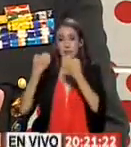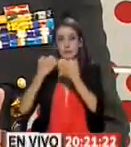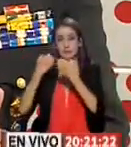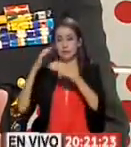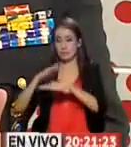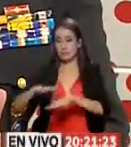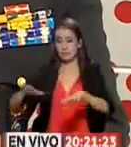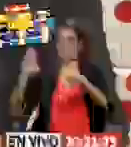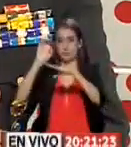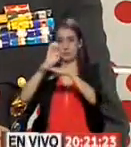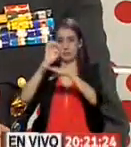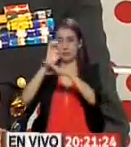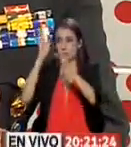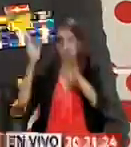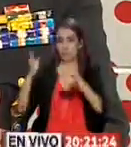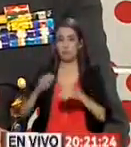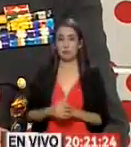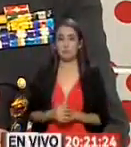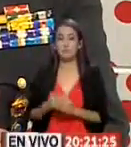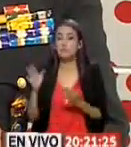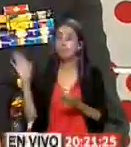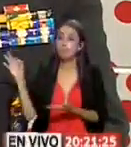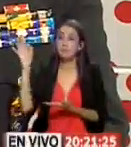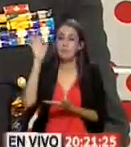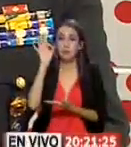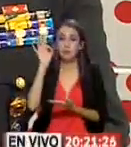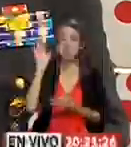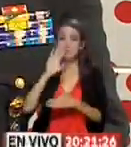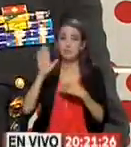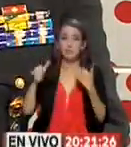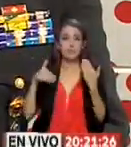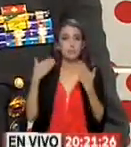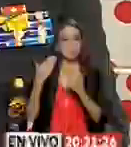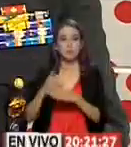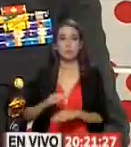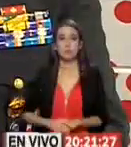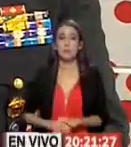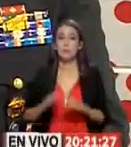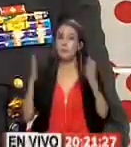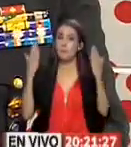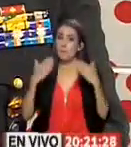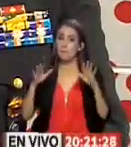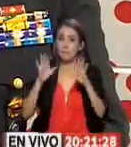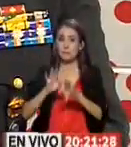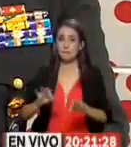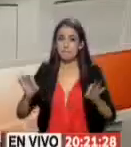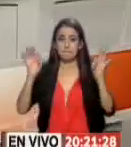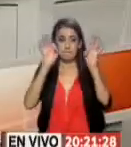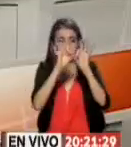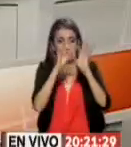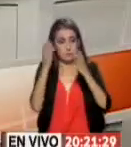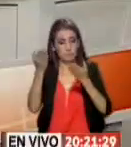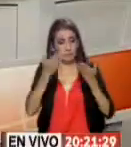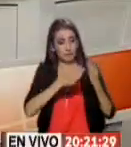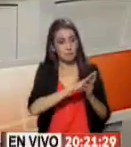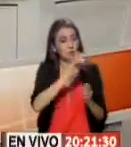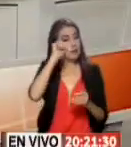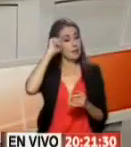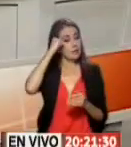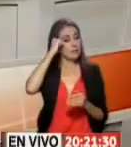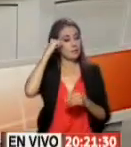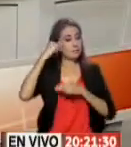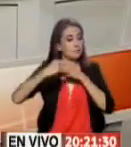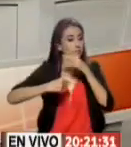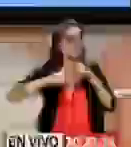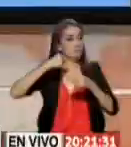ecuatorianos y ecuatorianas lo que representa dar todo por la patria. Seguramente ese es el legado más importante que dejó el conflicto